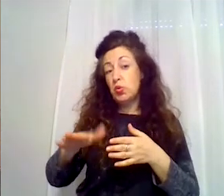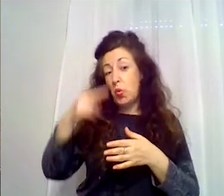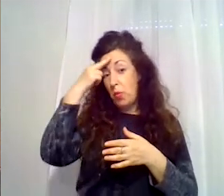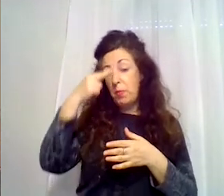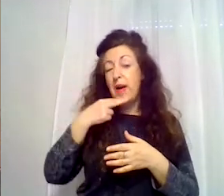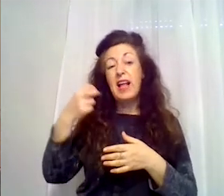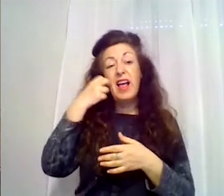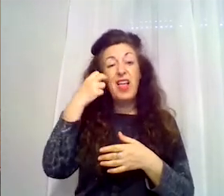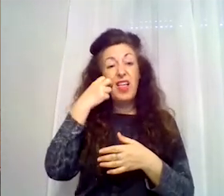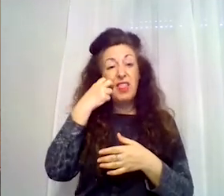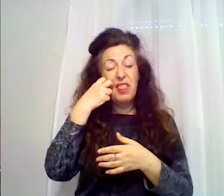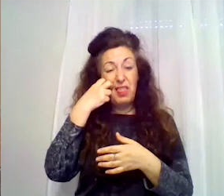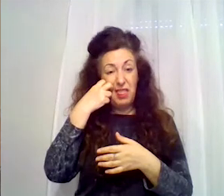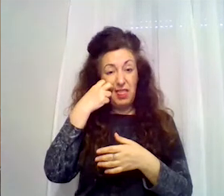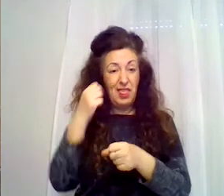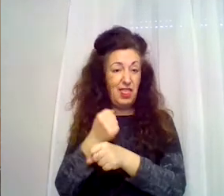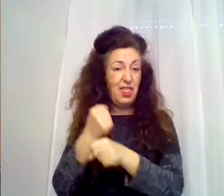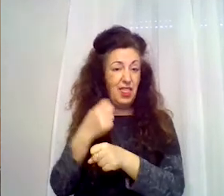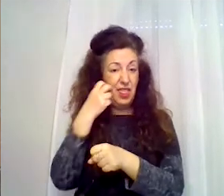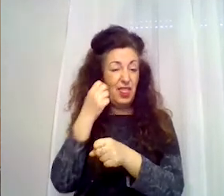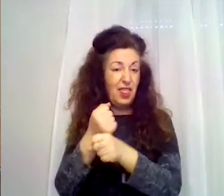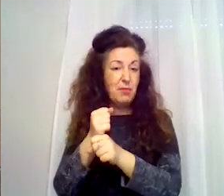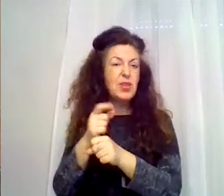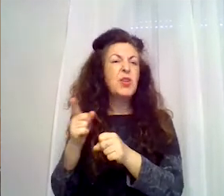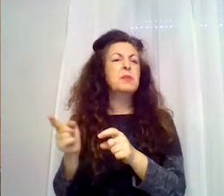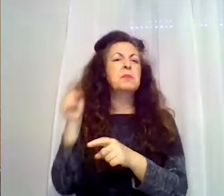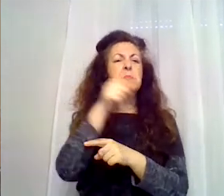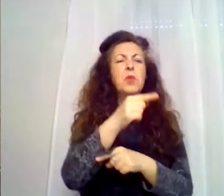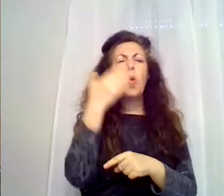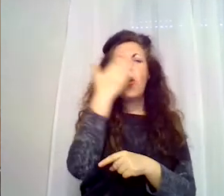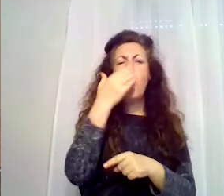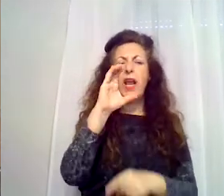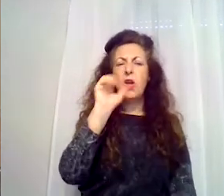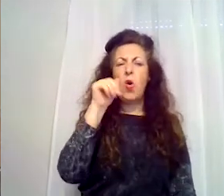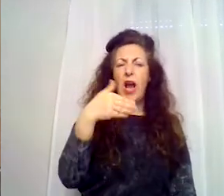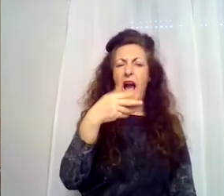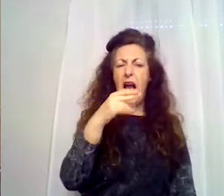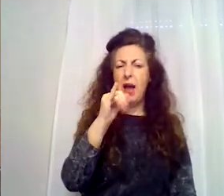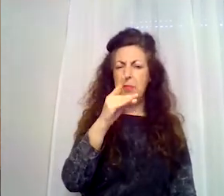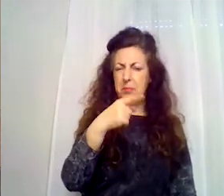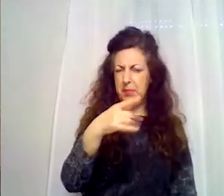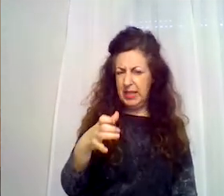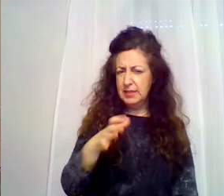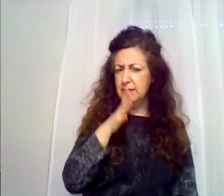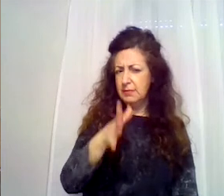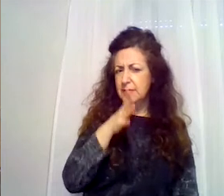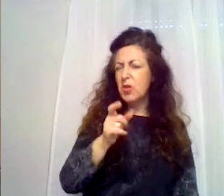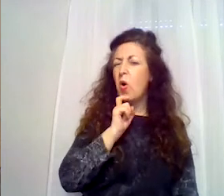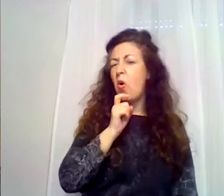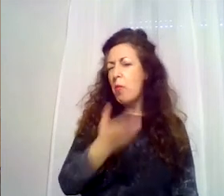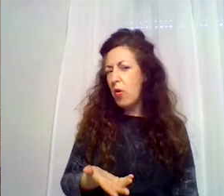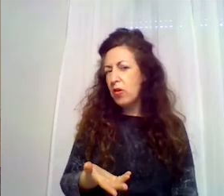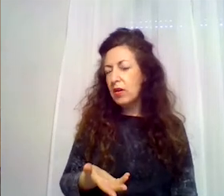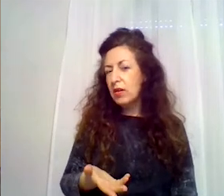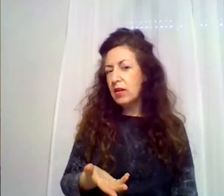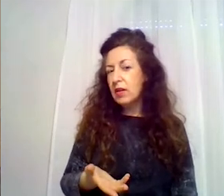tampoco no soy nada partidario de llamar a la Edad Media esa edad oscura. No, pero es que en la Edad Media se la pusieron los renacentistas, es decir, como los